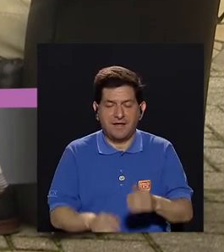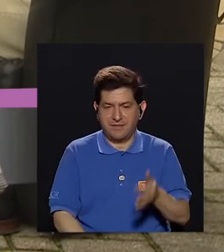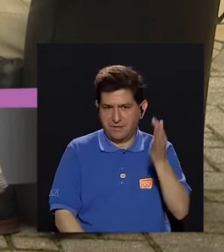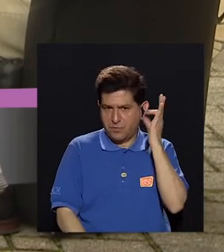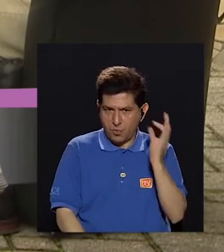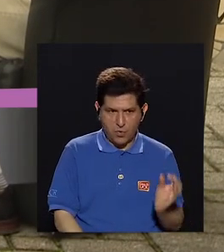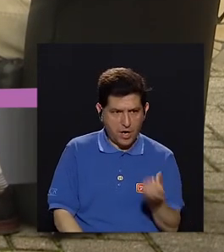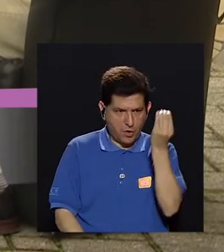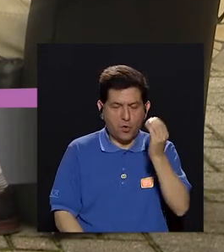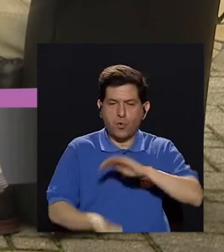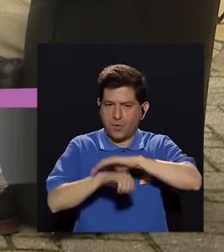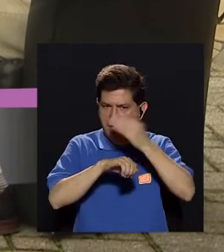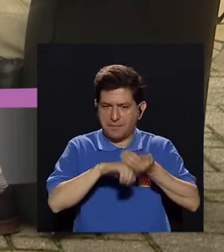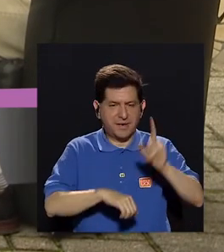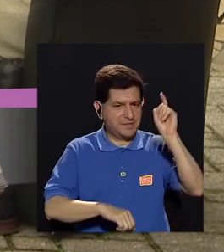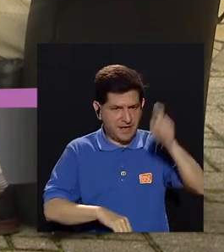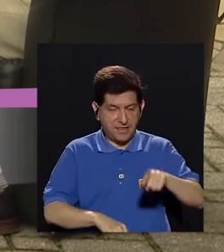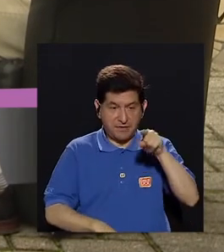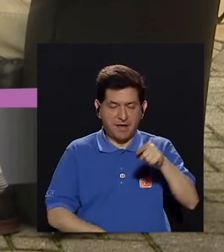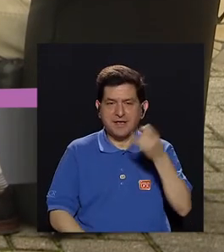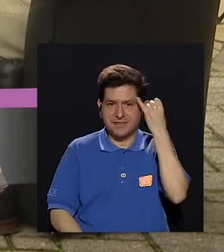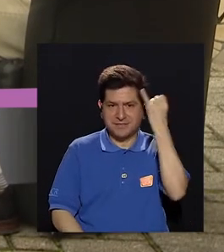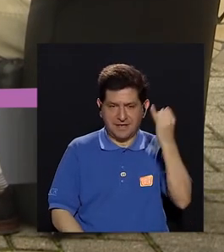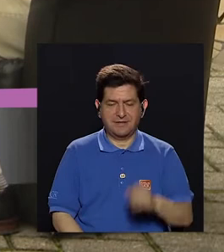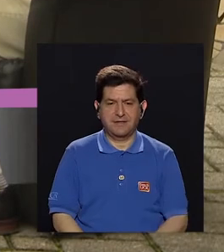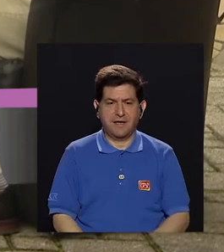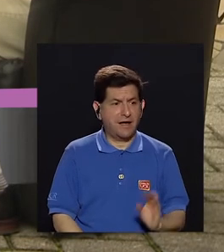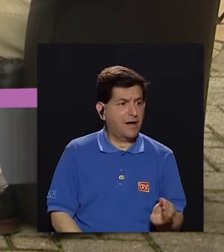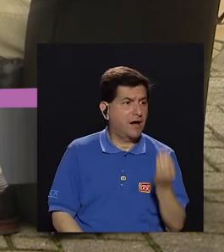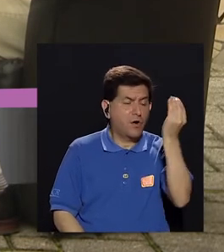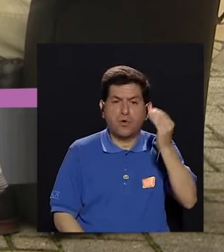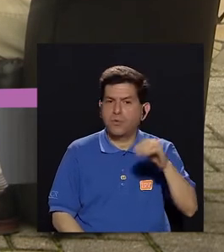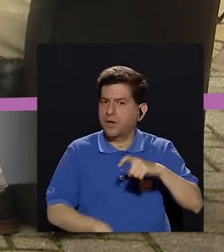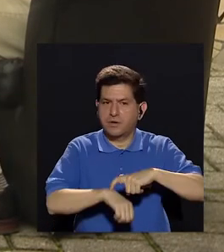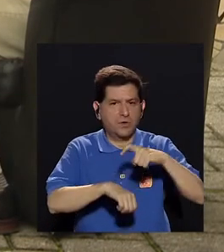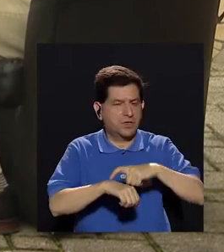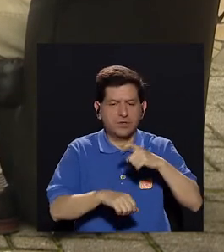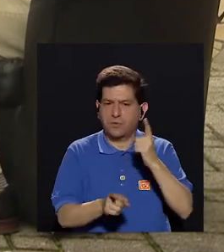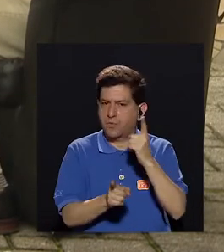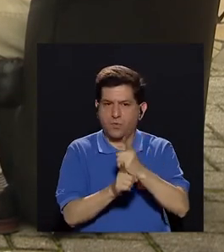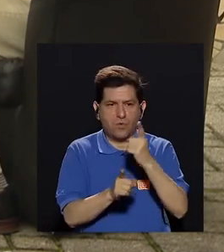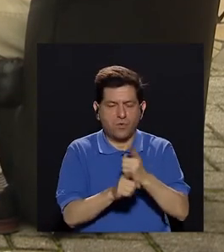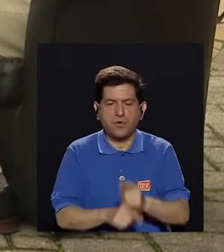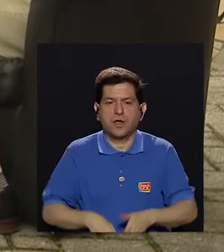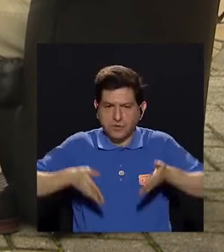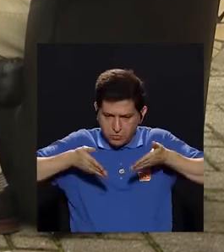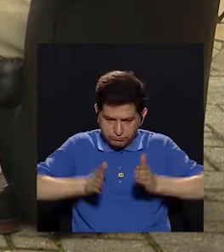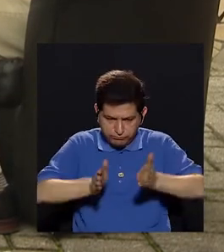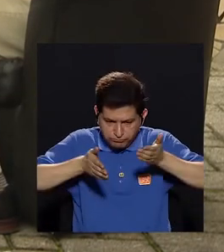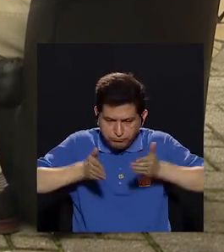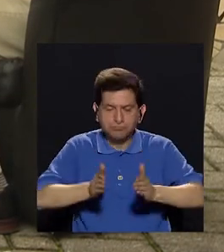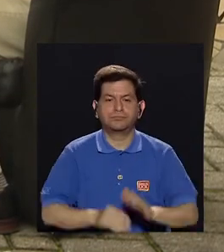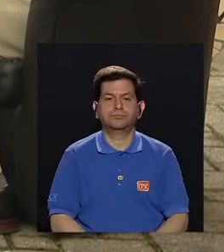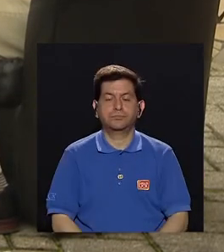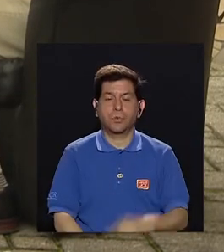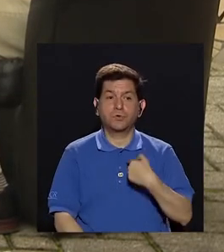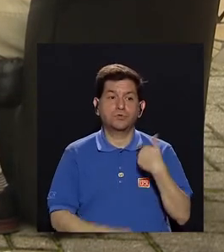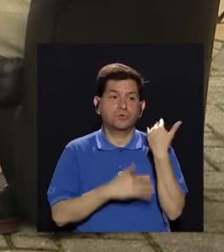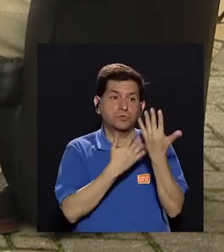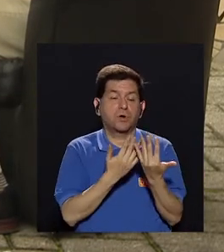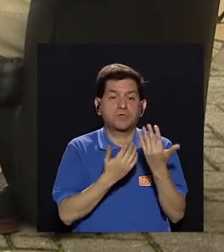estar embarazada, ¿okay? Debemos de partir de ese hecho. La adolescencia no es un periodo para tener hijos, es un periodo que